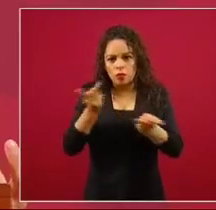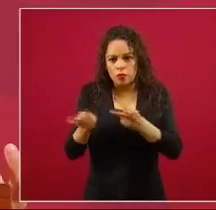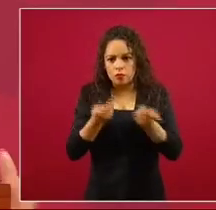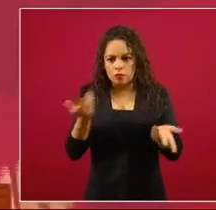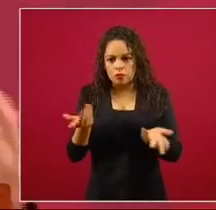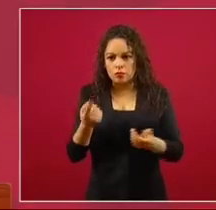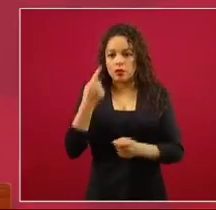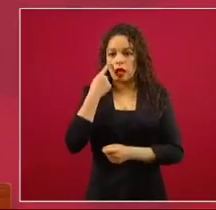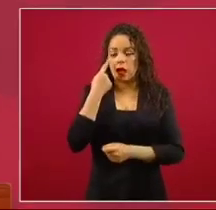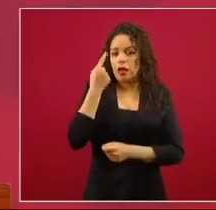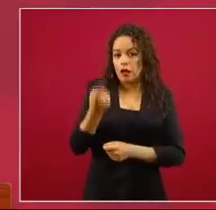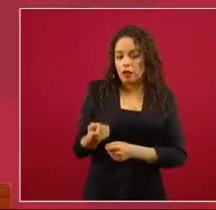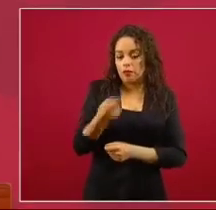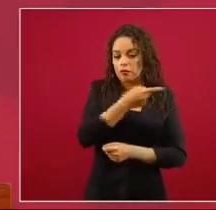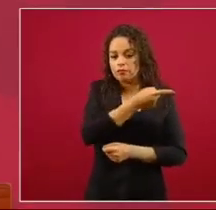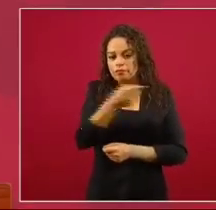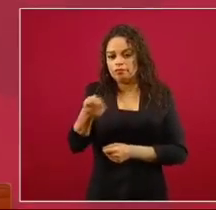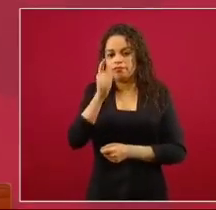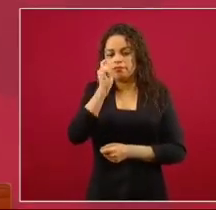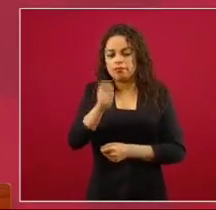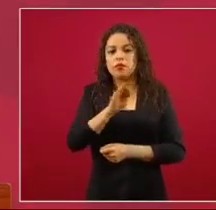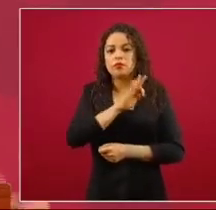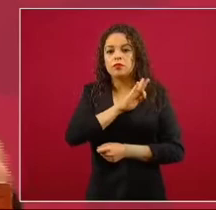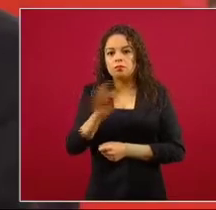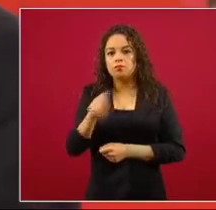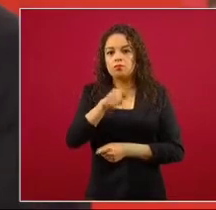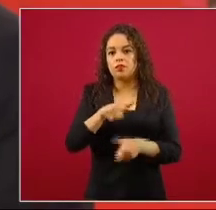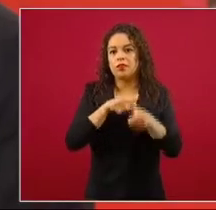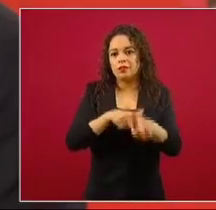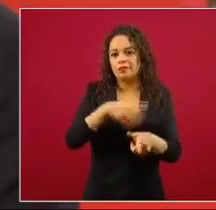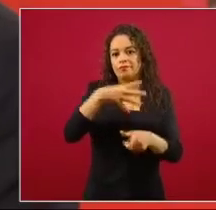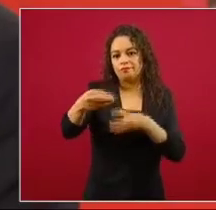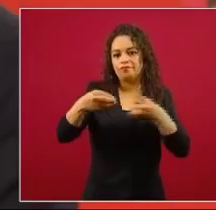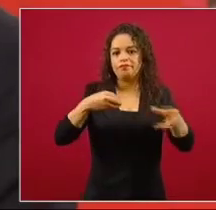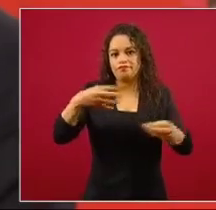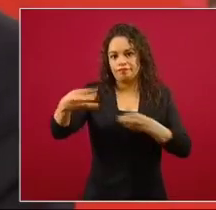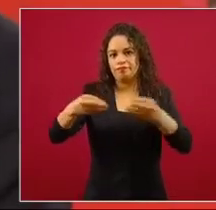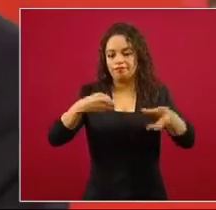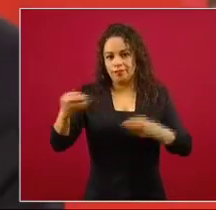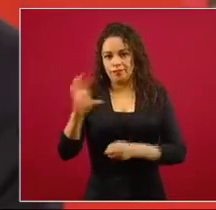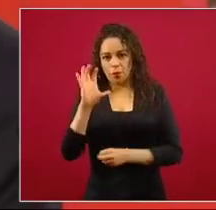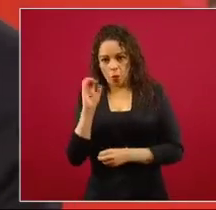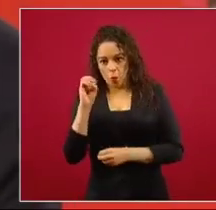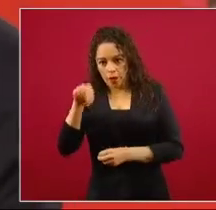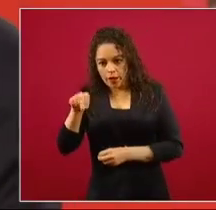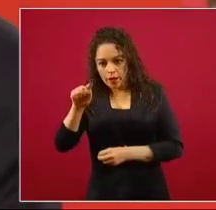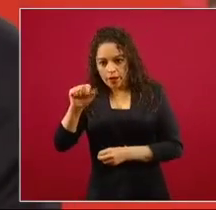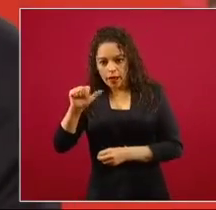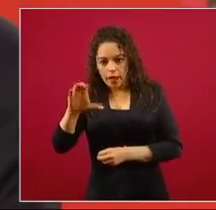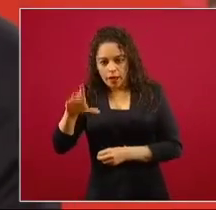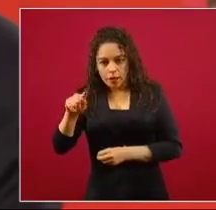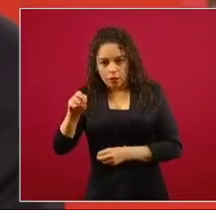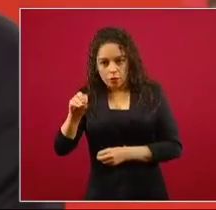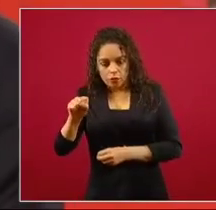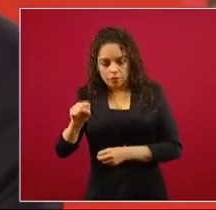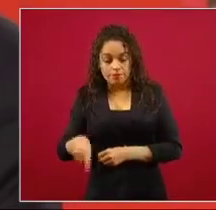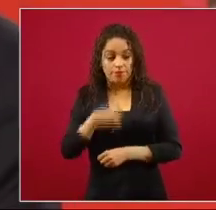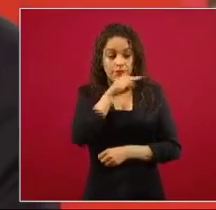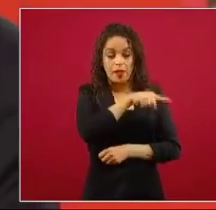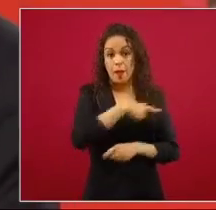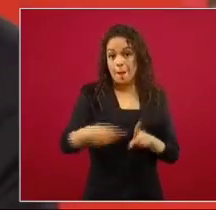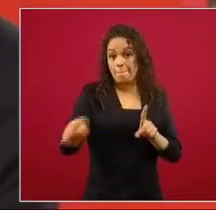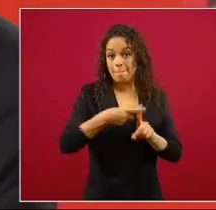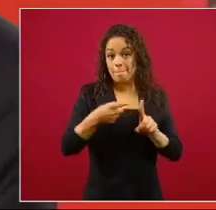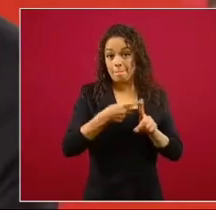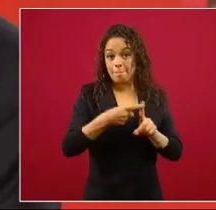otra perspectiva de la memoria de quienes pueden ser contactos. En el caso del sujeto inicial que